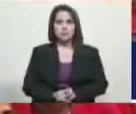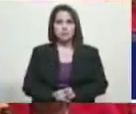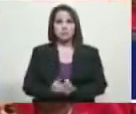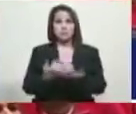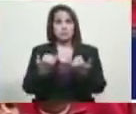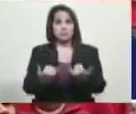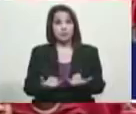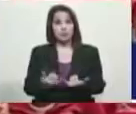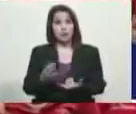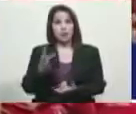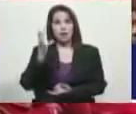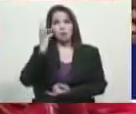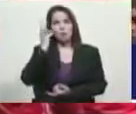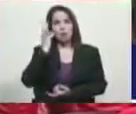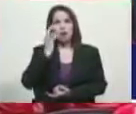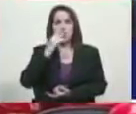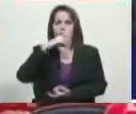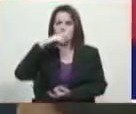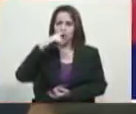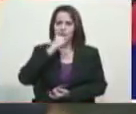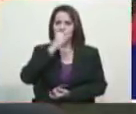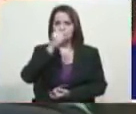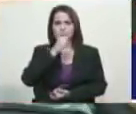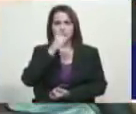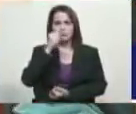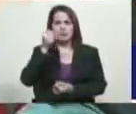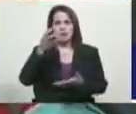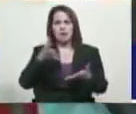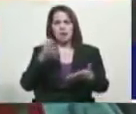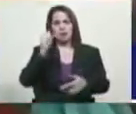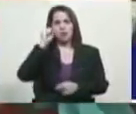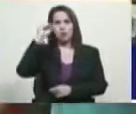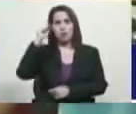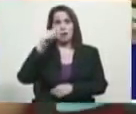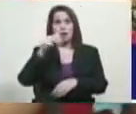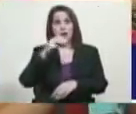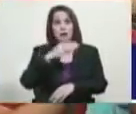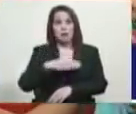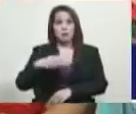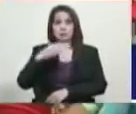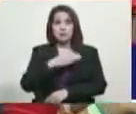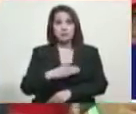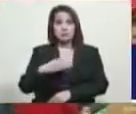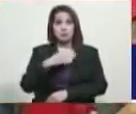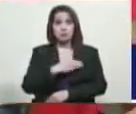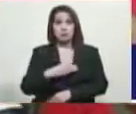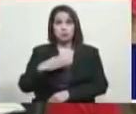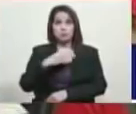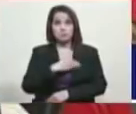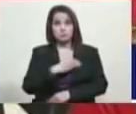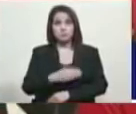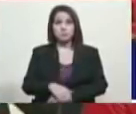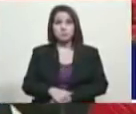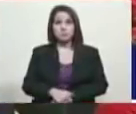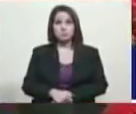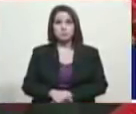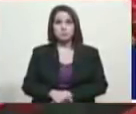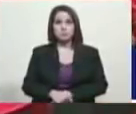palabras de Wendy Labrador de Santos, vencedora de la misión Rivas.